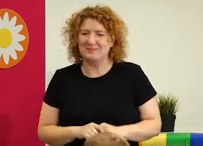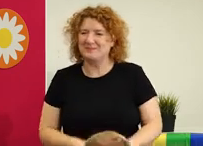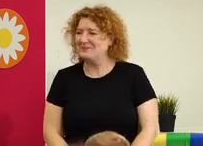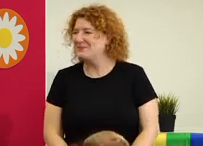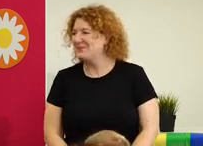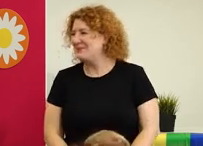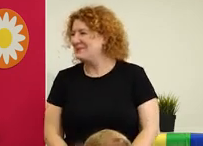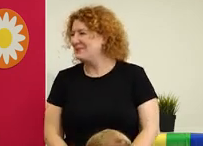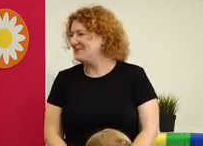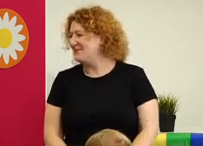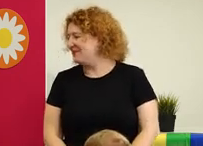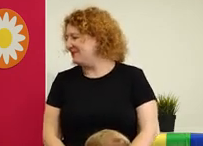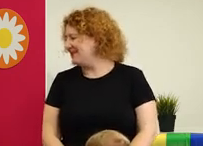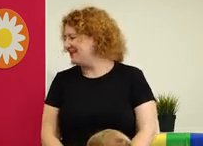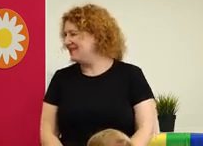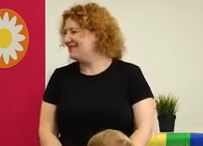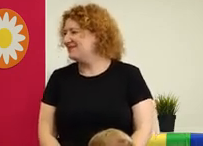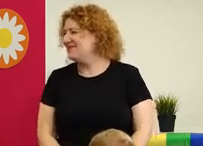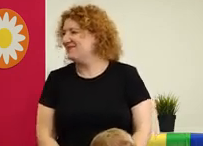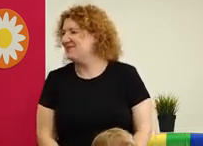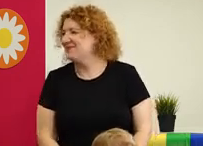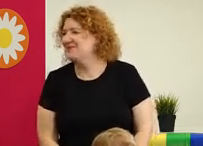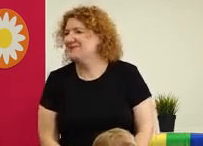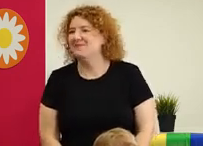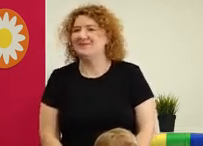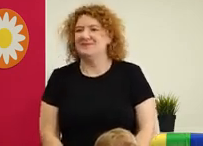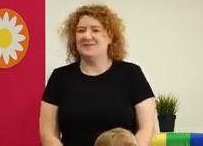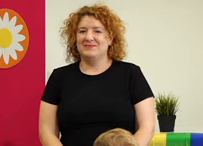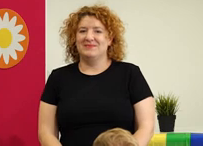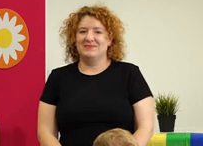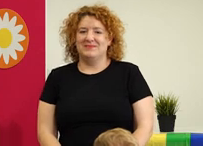ahí. Y cierro con ello.